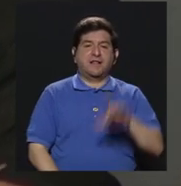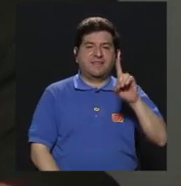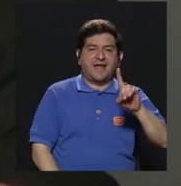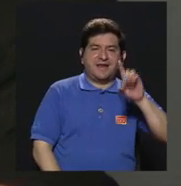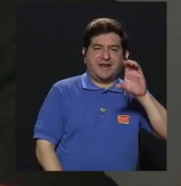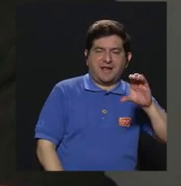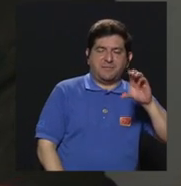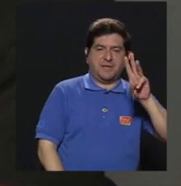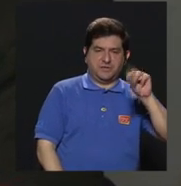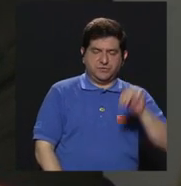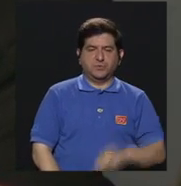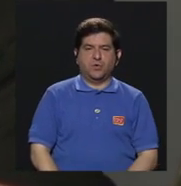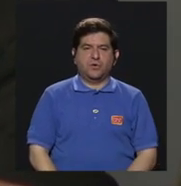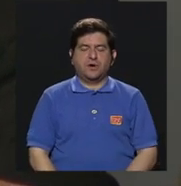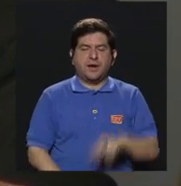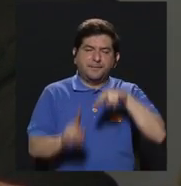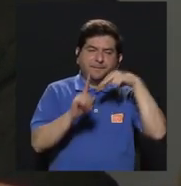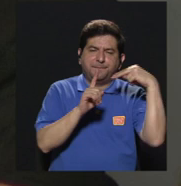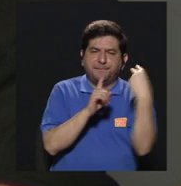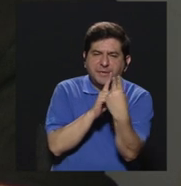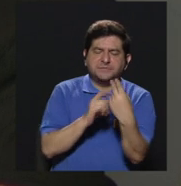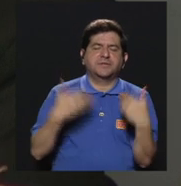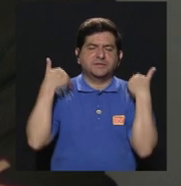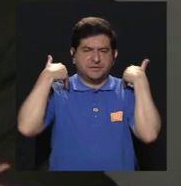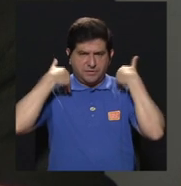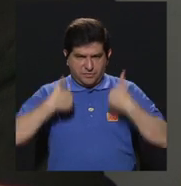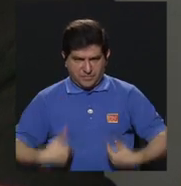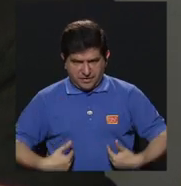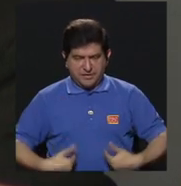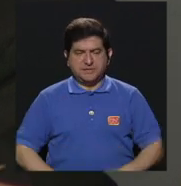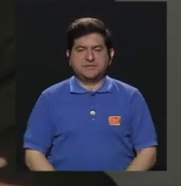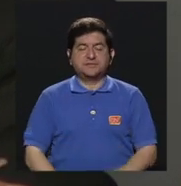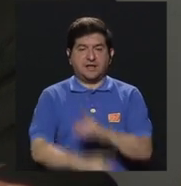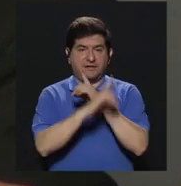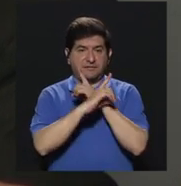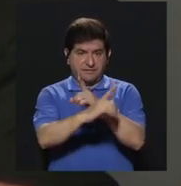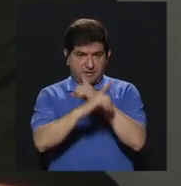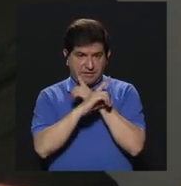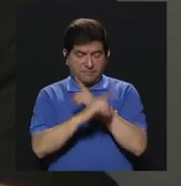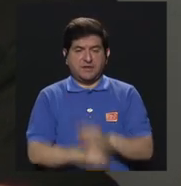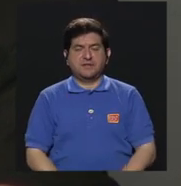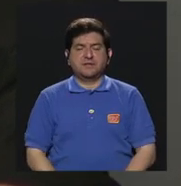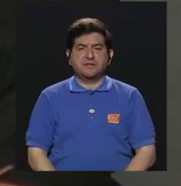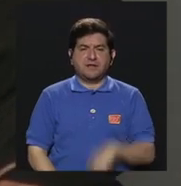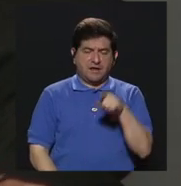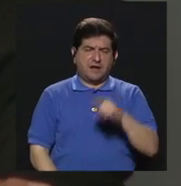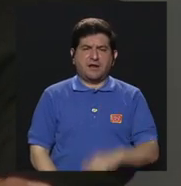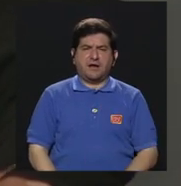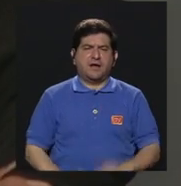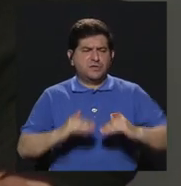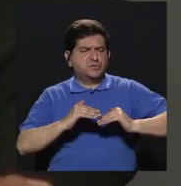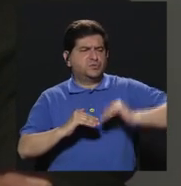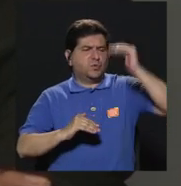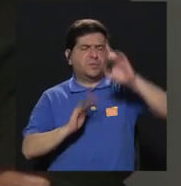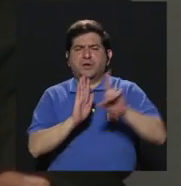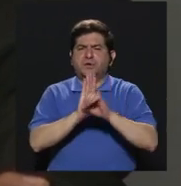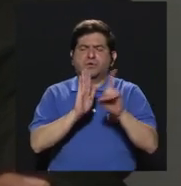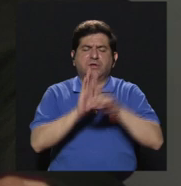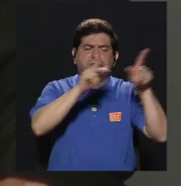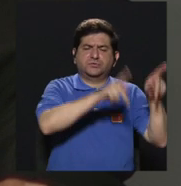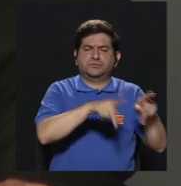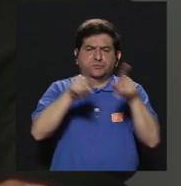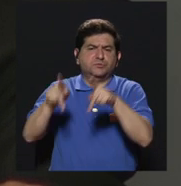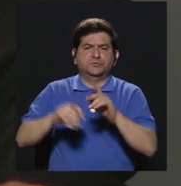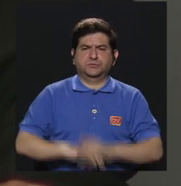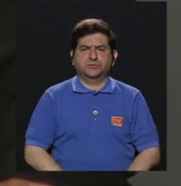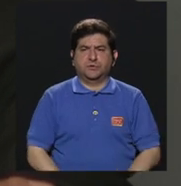Camacho ha adoptado una perspectiva humanística y en defensa de los más nobles derechos de las